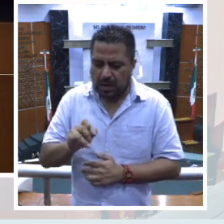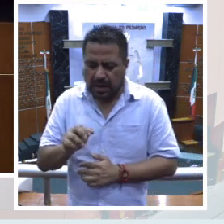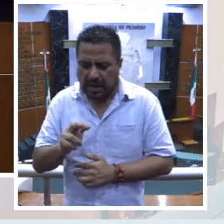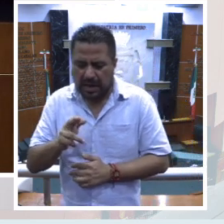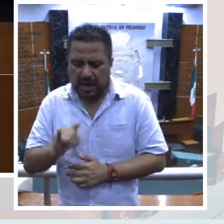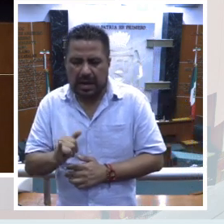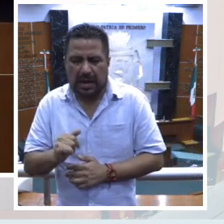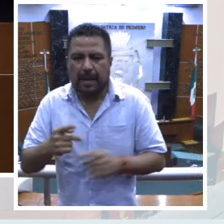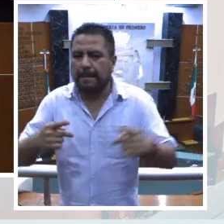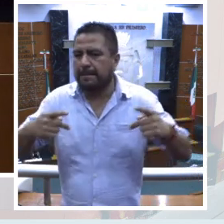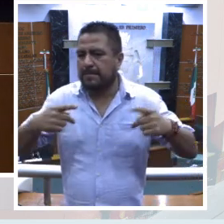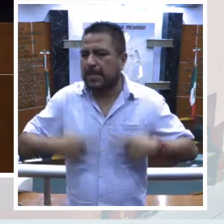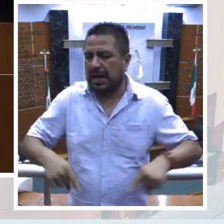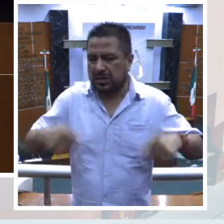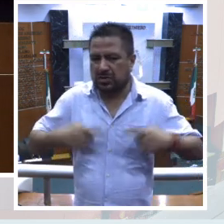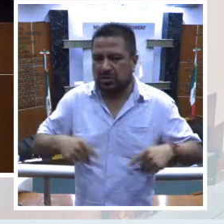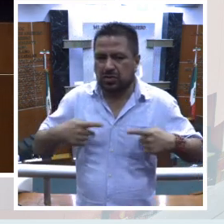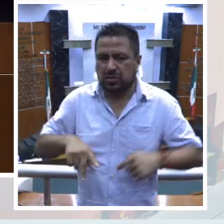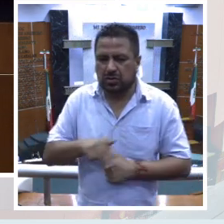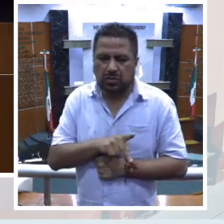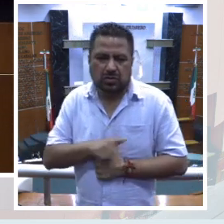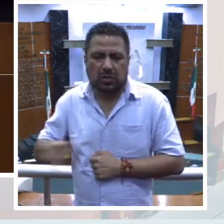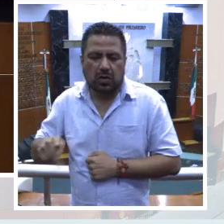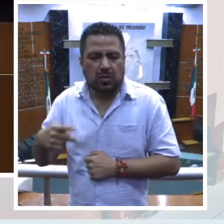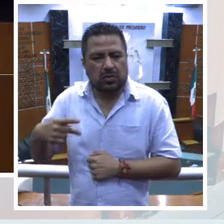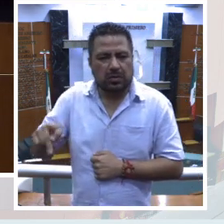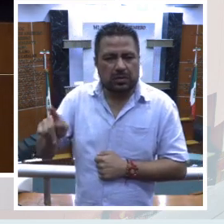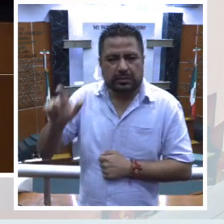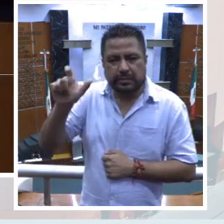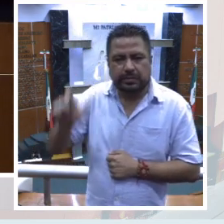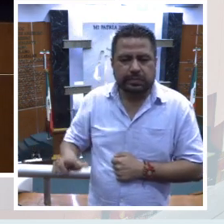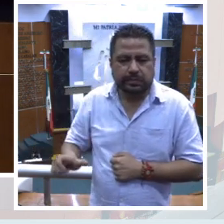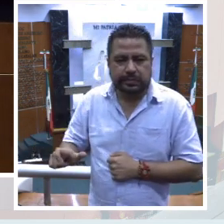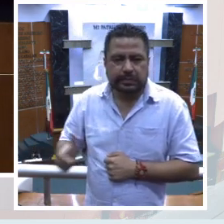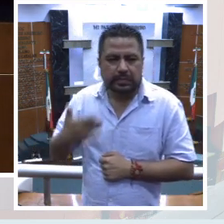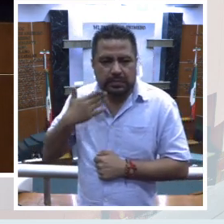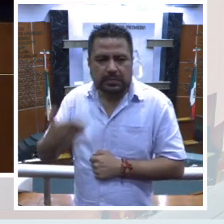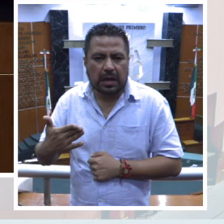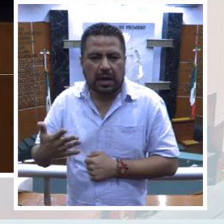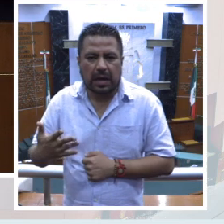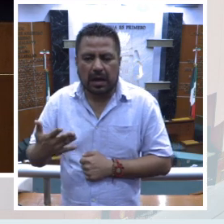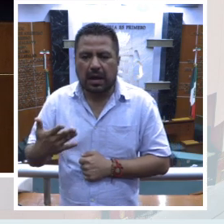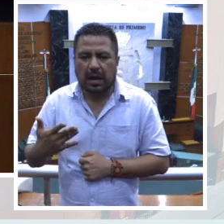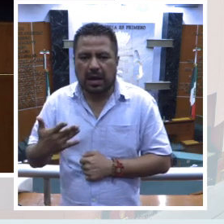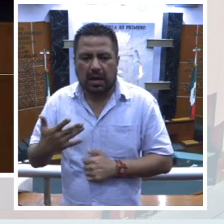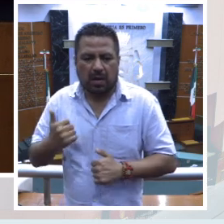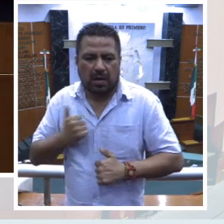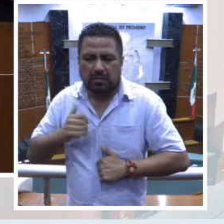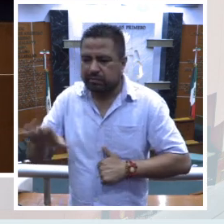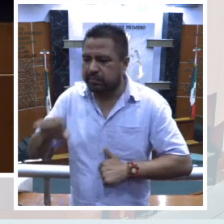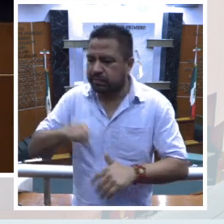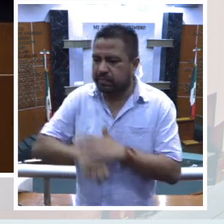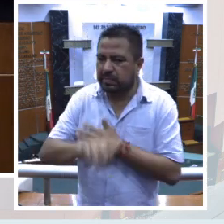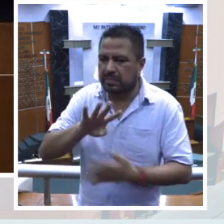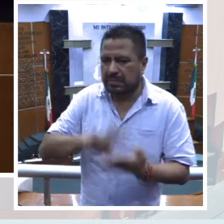de hombres de su estirpe a la definitiva abolición del cuartelazo